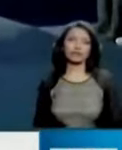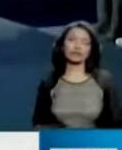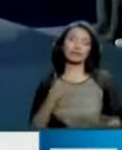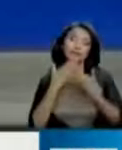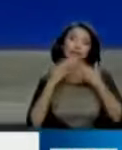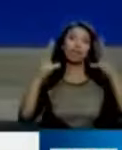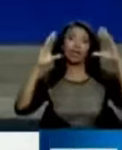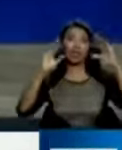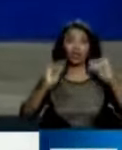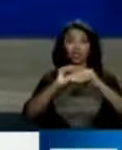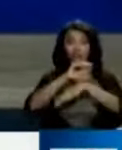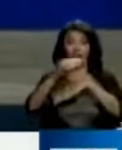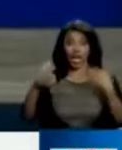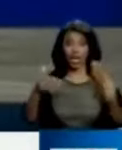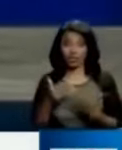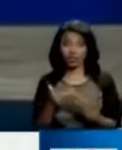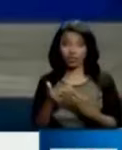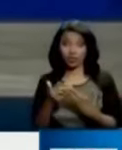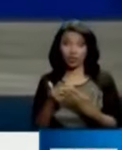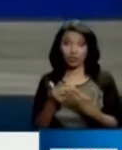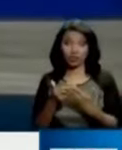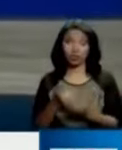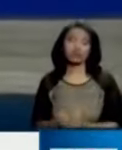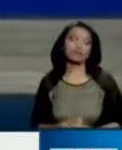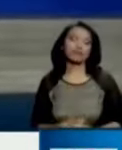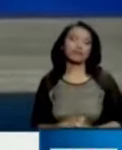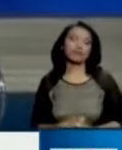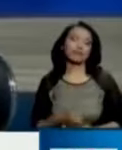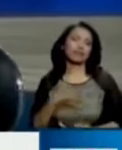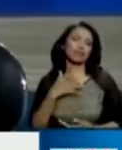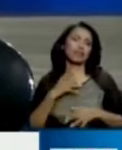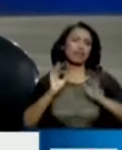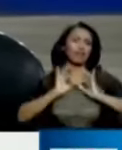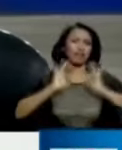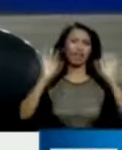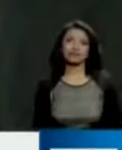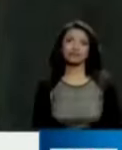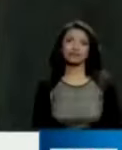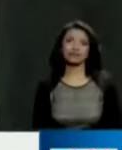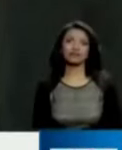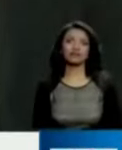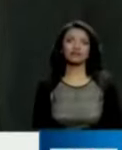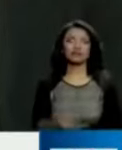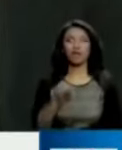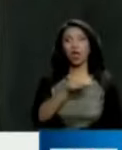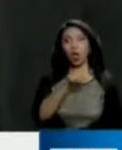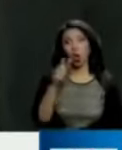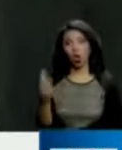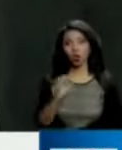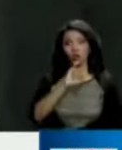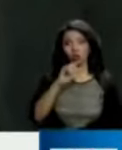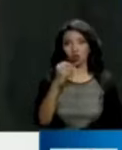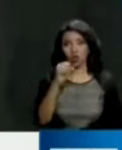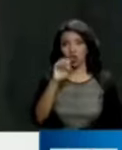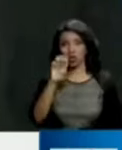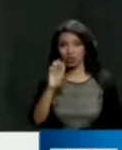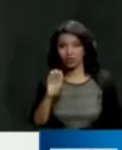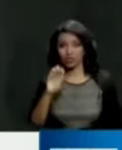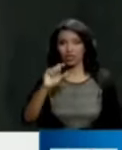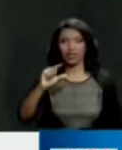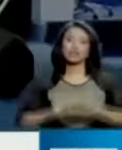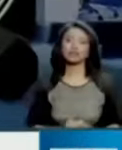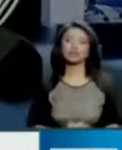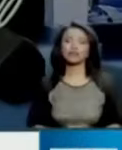tiene andando hace más de 10 años, además, debo decirlo, en efecto, han surtido en los últimos